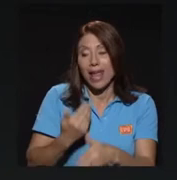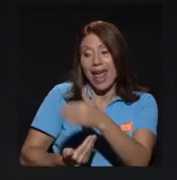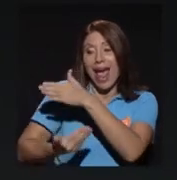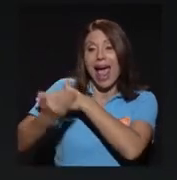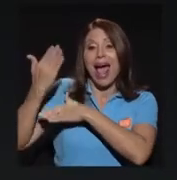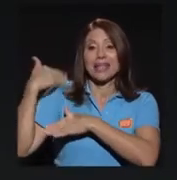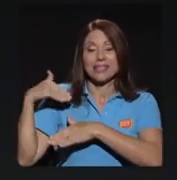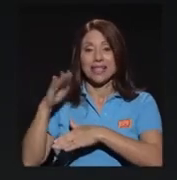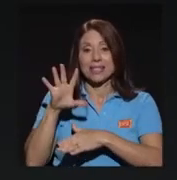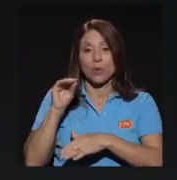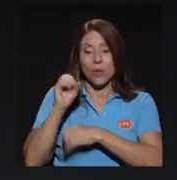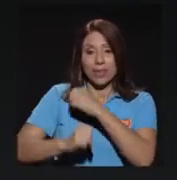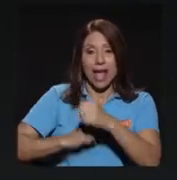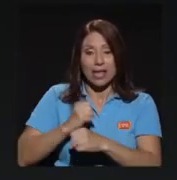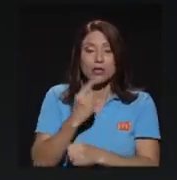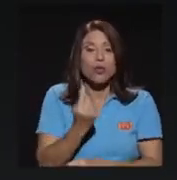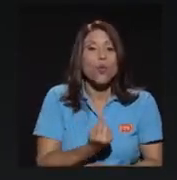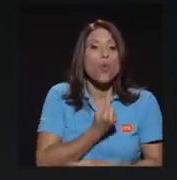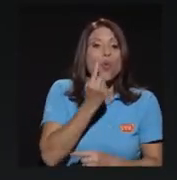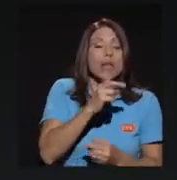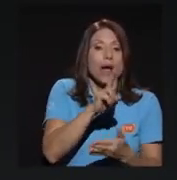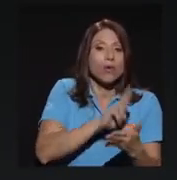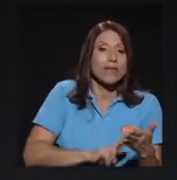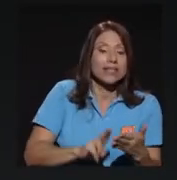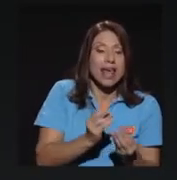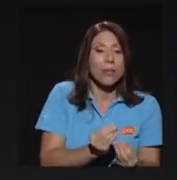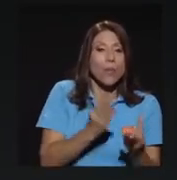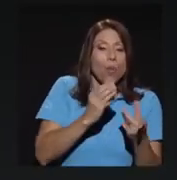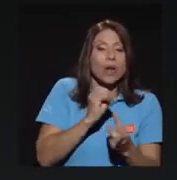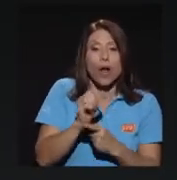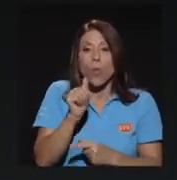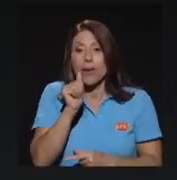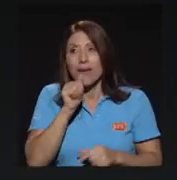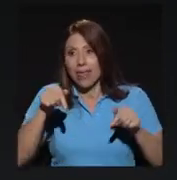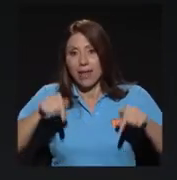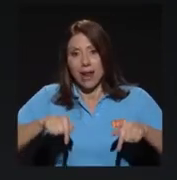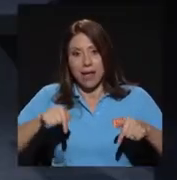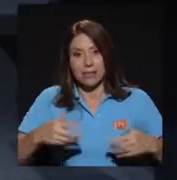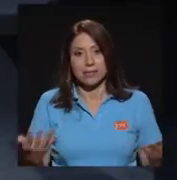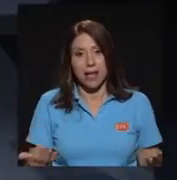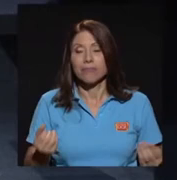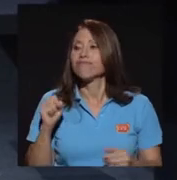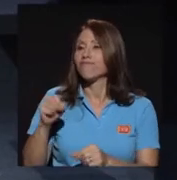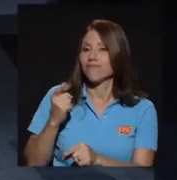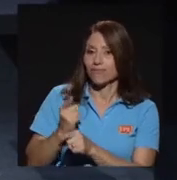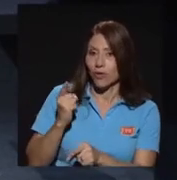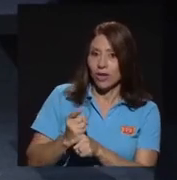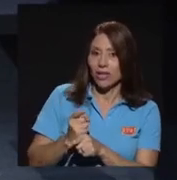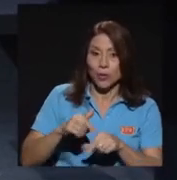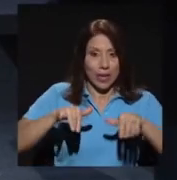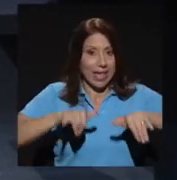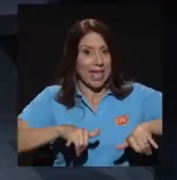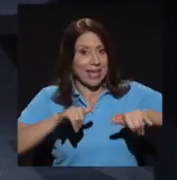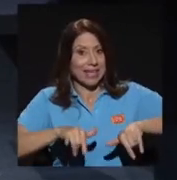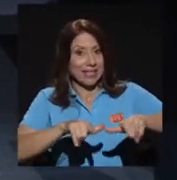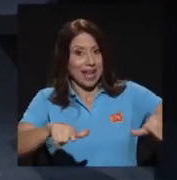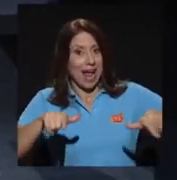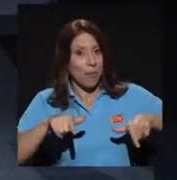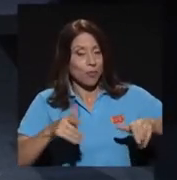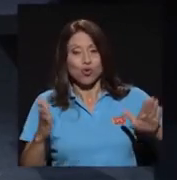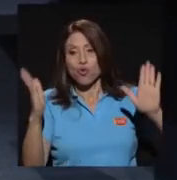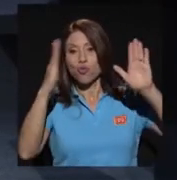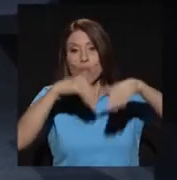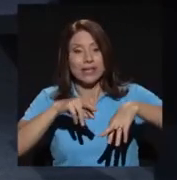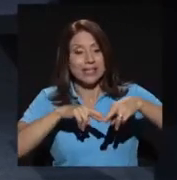existía en el país pública o privada era éstas a los días así es correcto y en este campus si no existían los